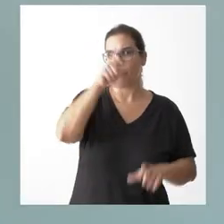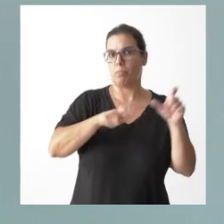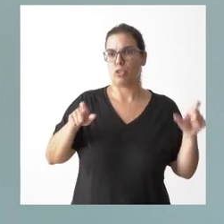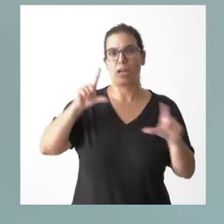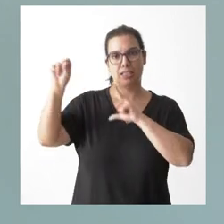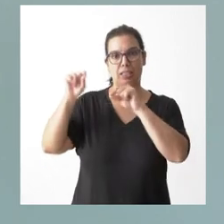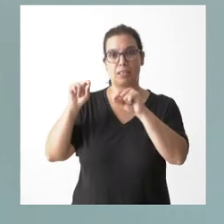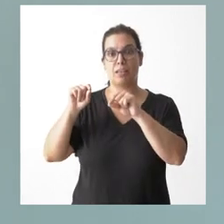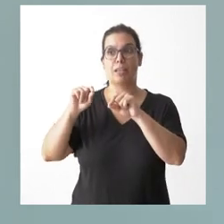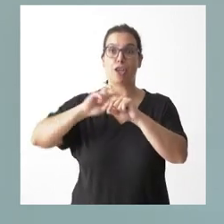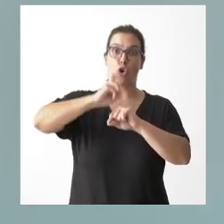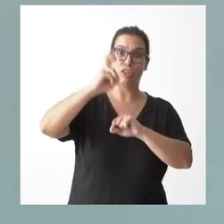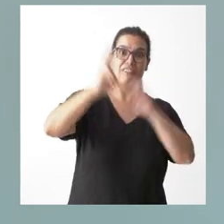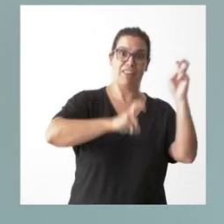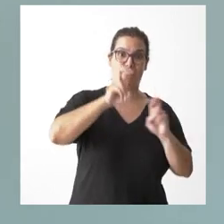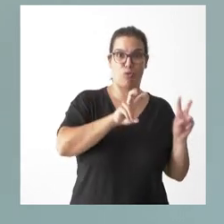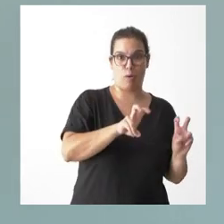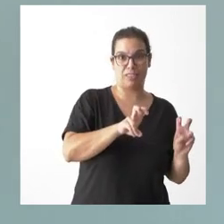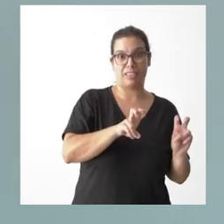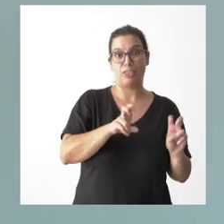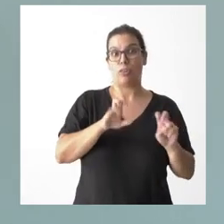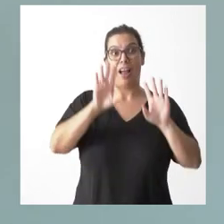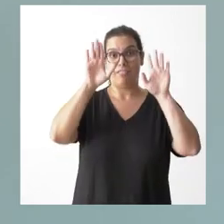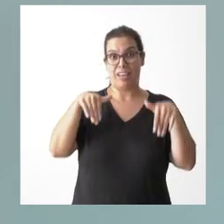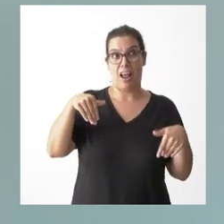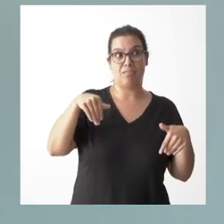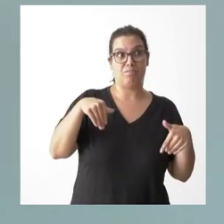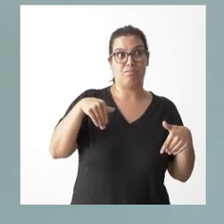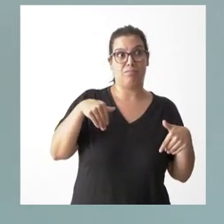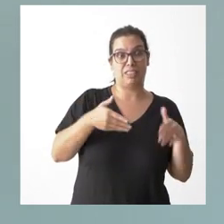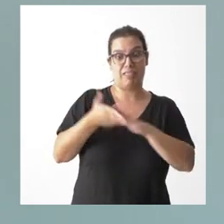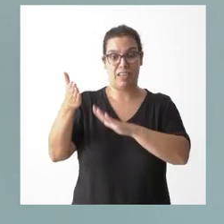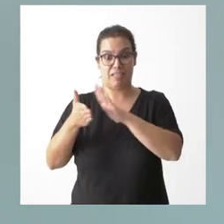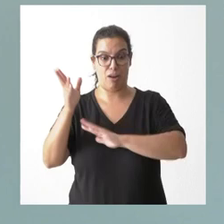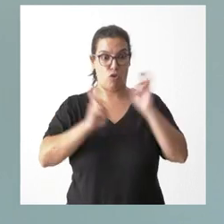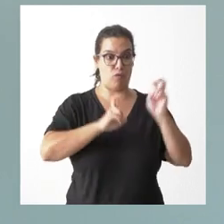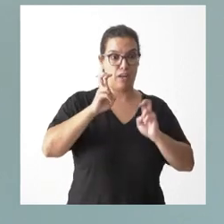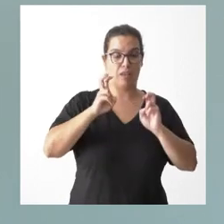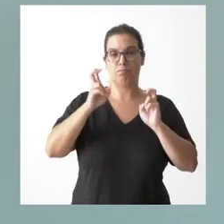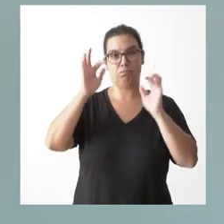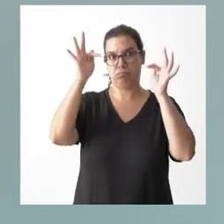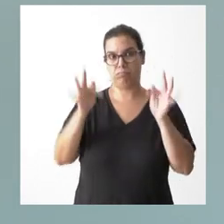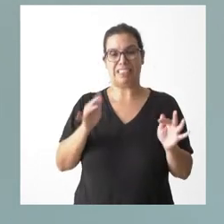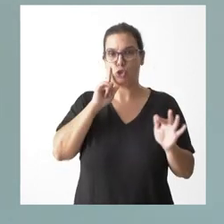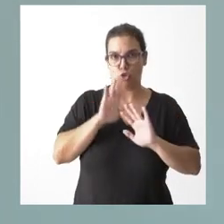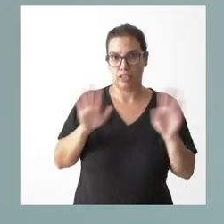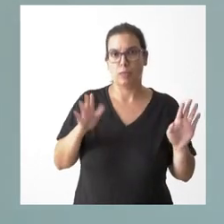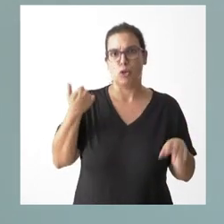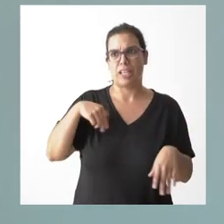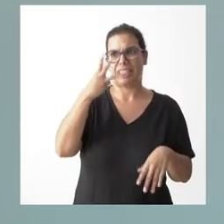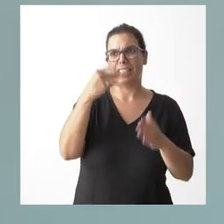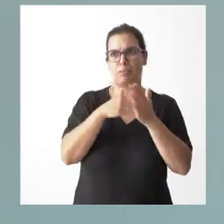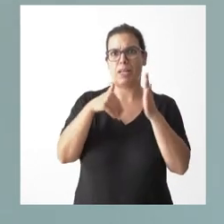que siguen viniendo. El balance final no se lo sé decir, pero es verdad que estamos por encima de los 3.000 ya desde hace algún mes. Hubo una